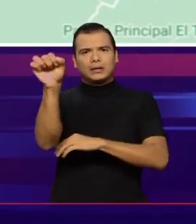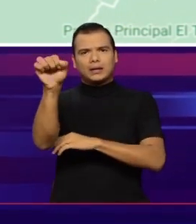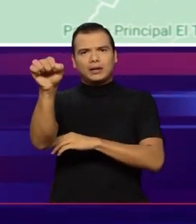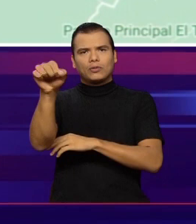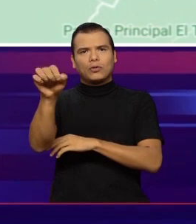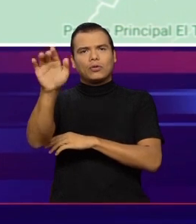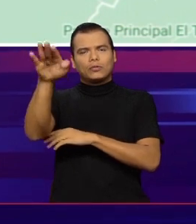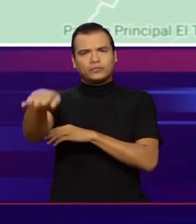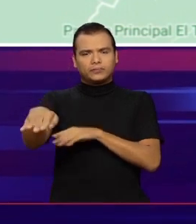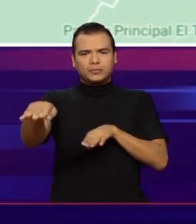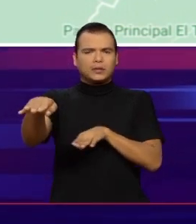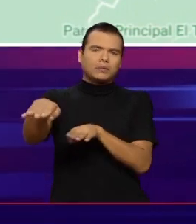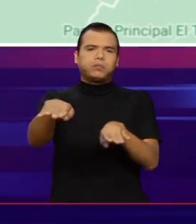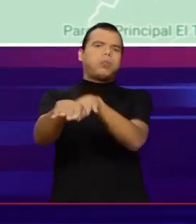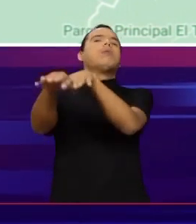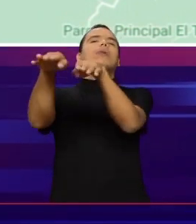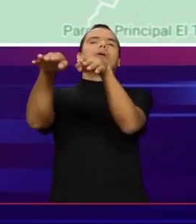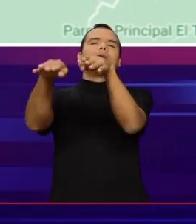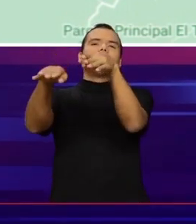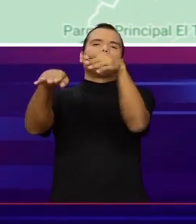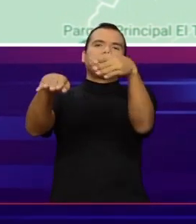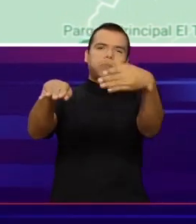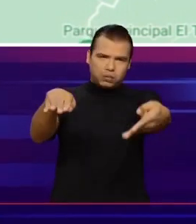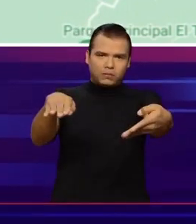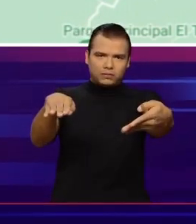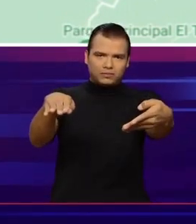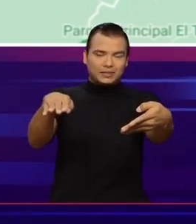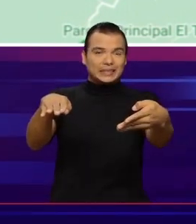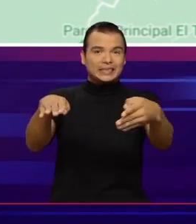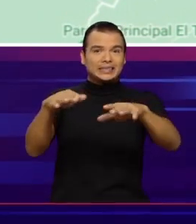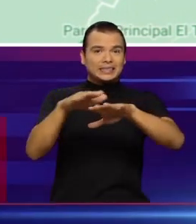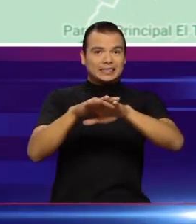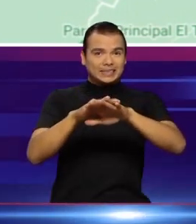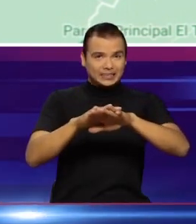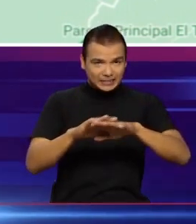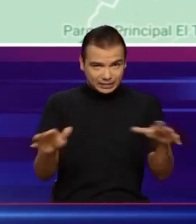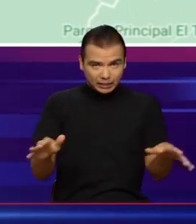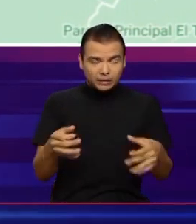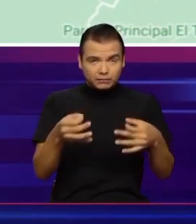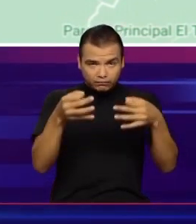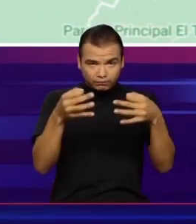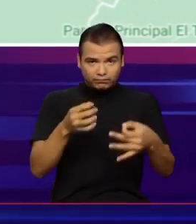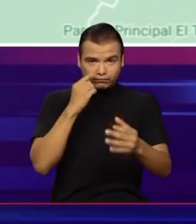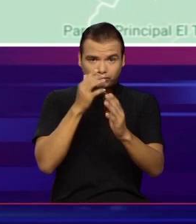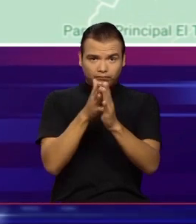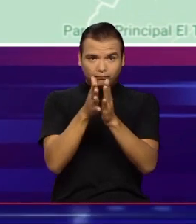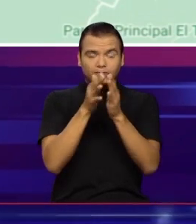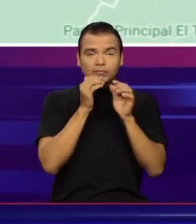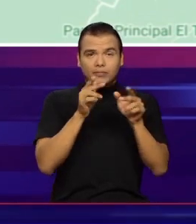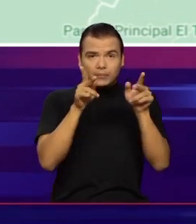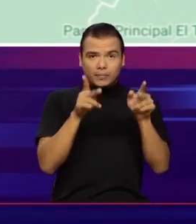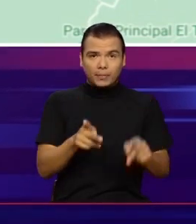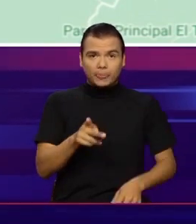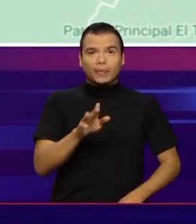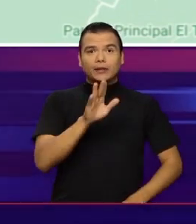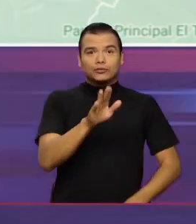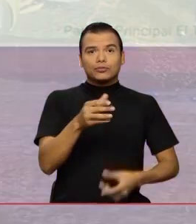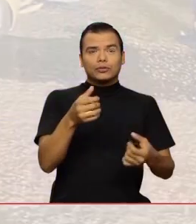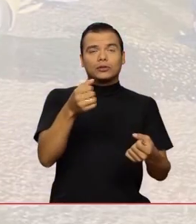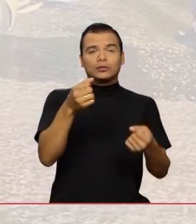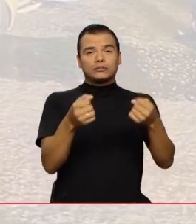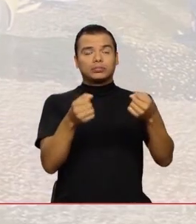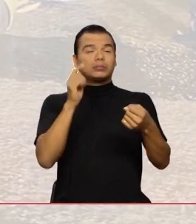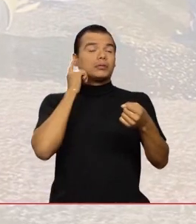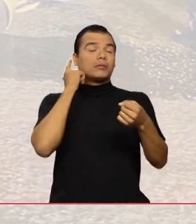camioneta y se genera posteriormente el volcamiento de este evento queremos Resaltar algo y es que este conductor y aparente en